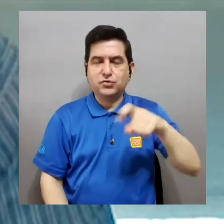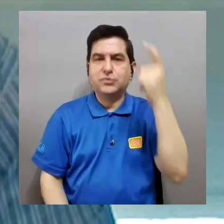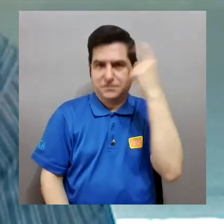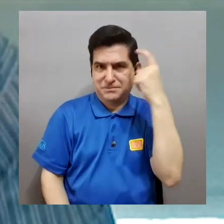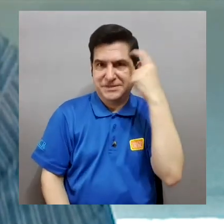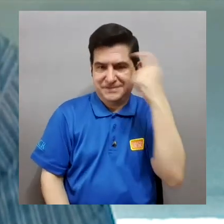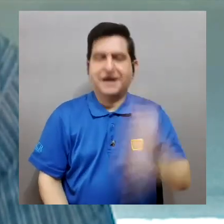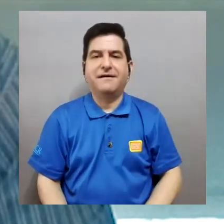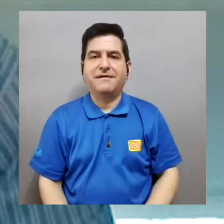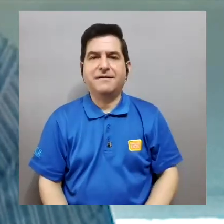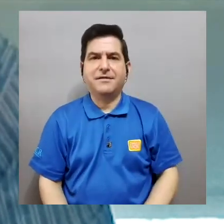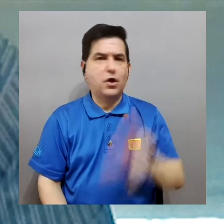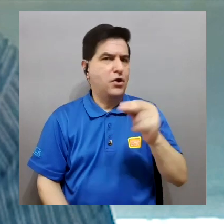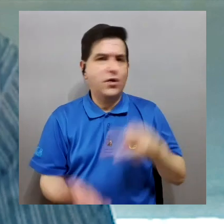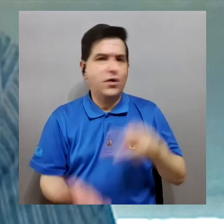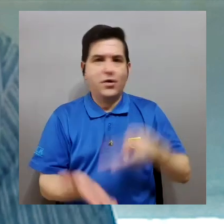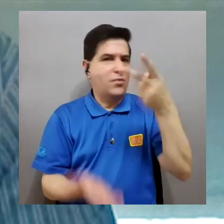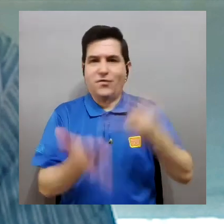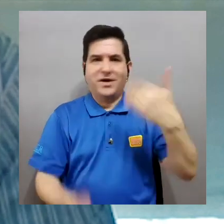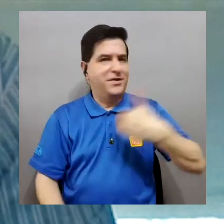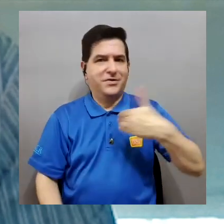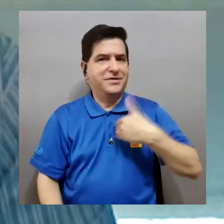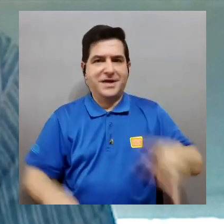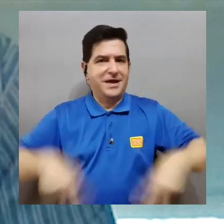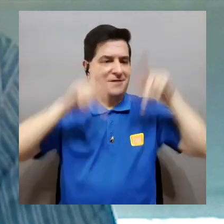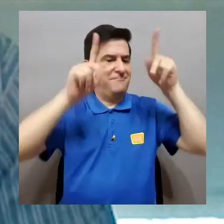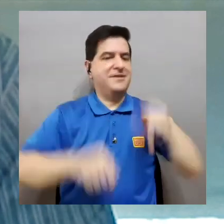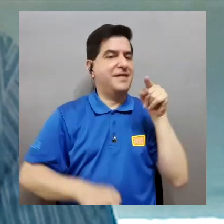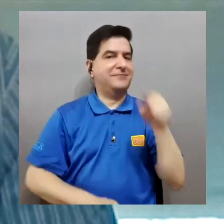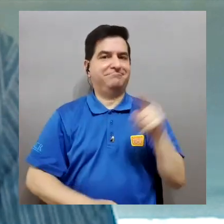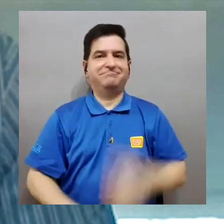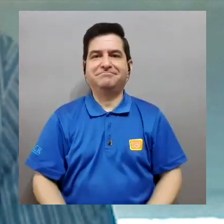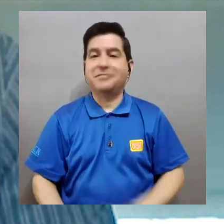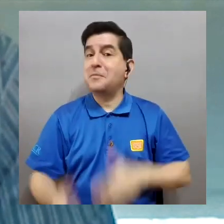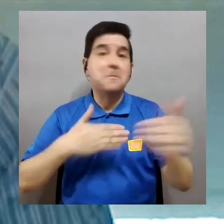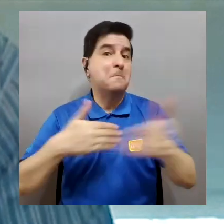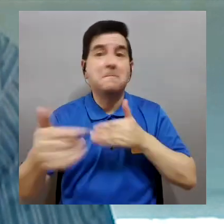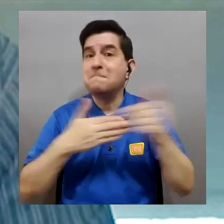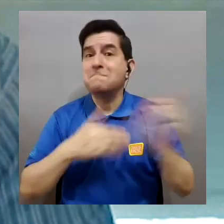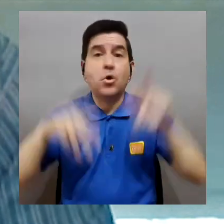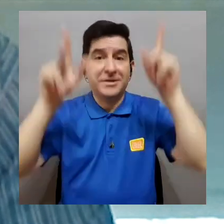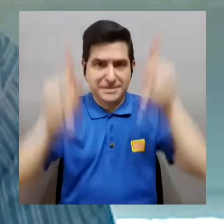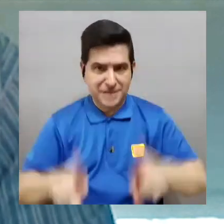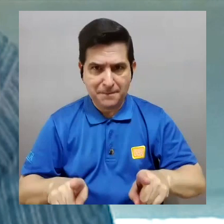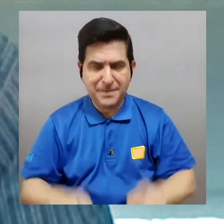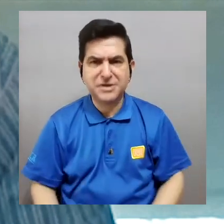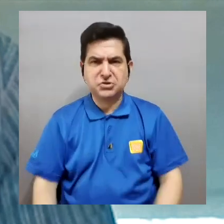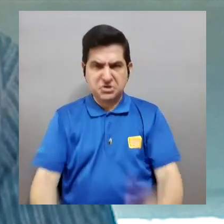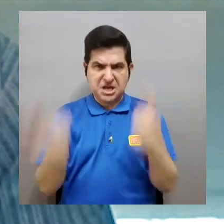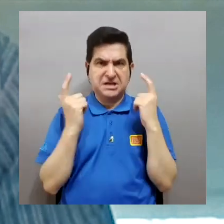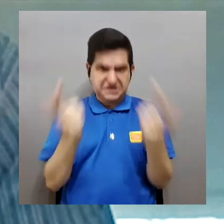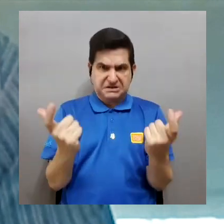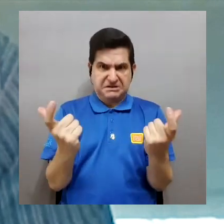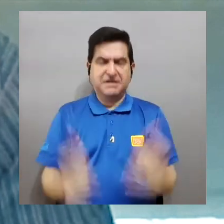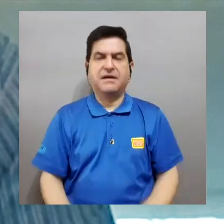en esa balanza, y yo creo que no tiene precio la vida de las personas. No importa si es una persona con mucho